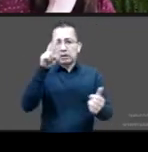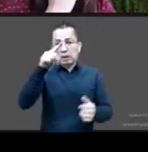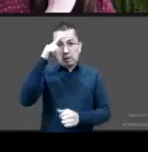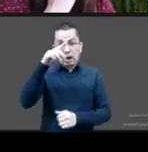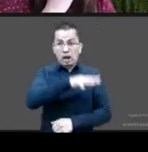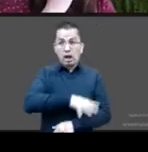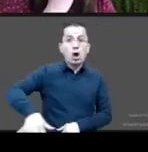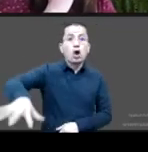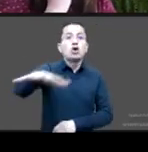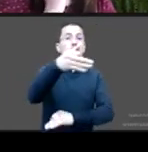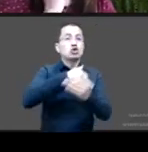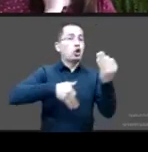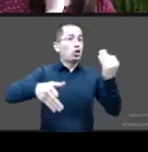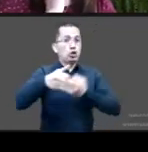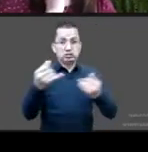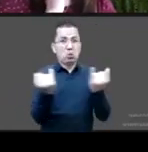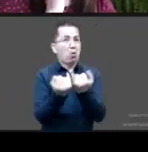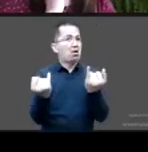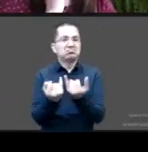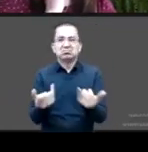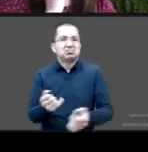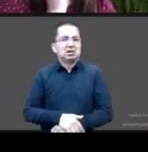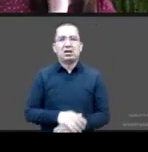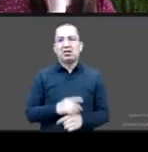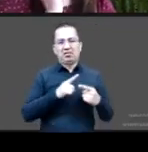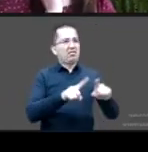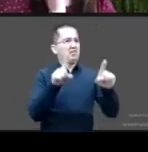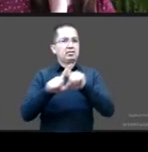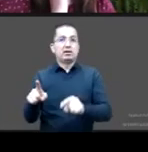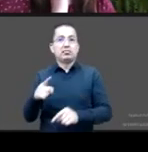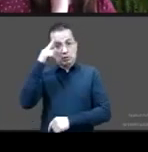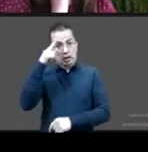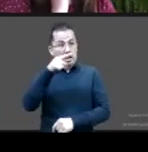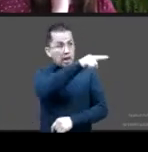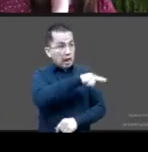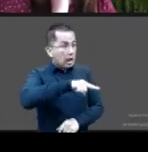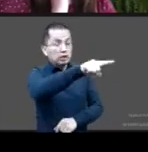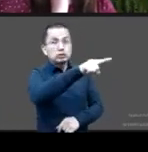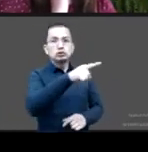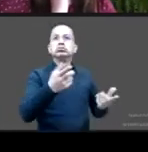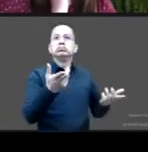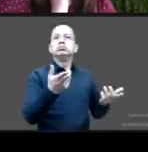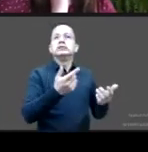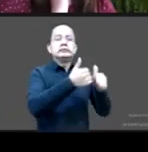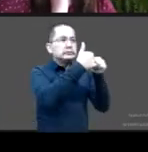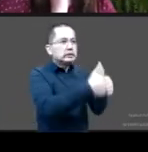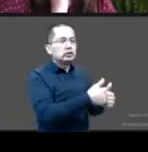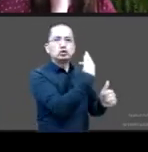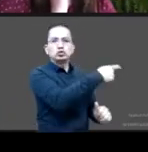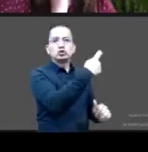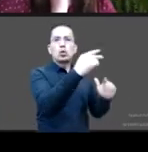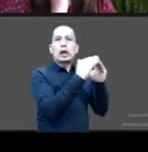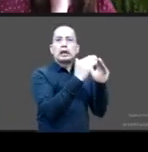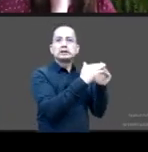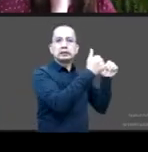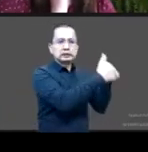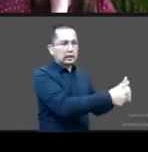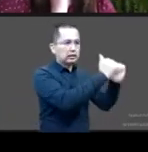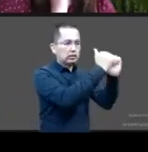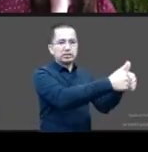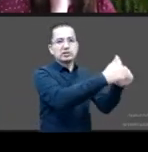los chicos del programa se quedaron en sus casas con muchas dificultades casas muy pequeñas